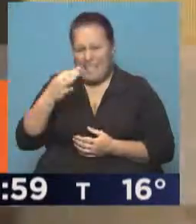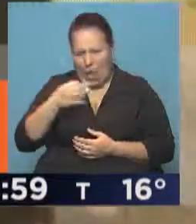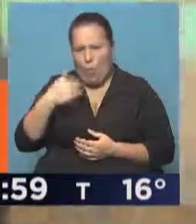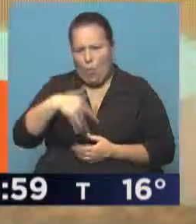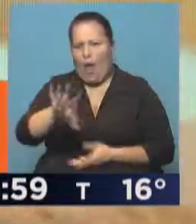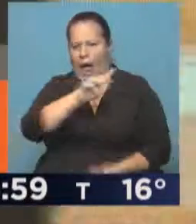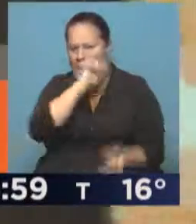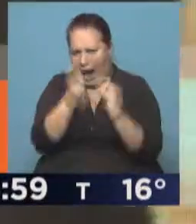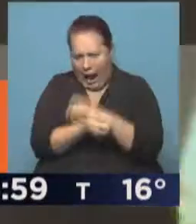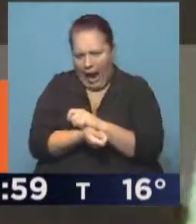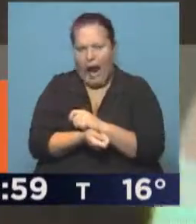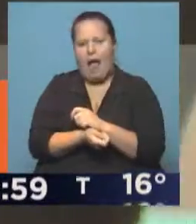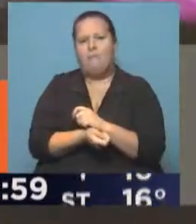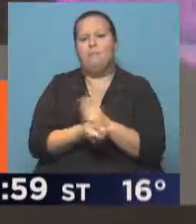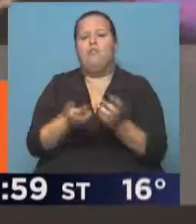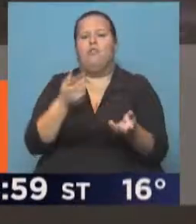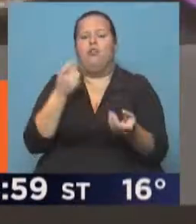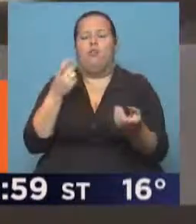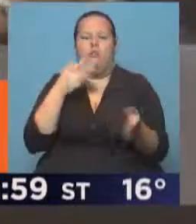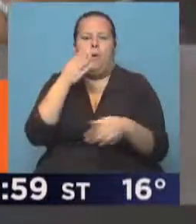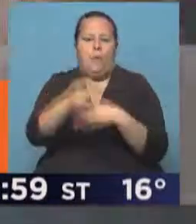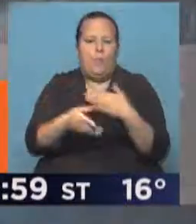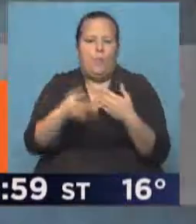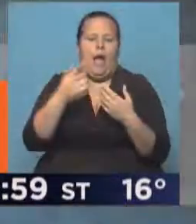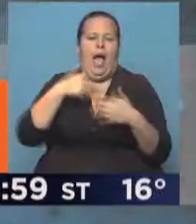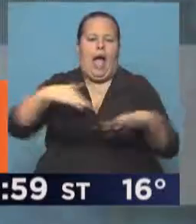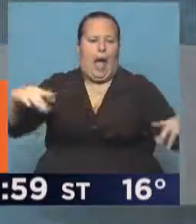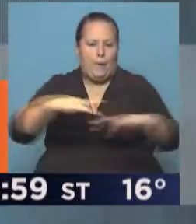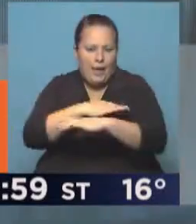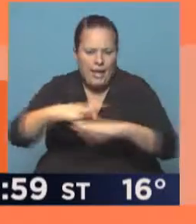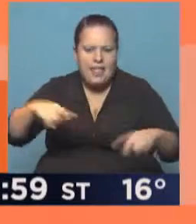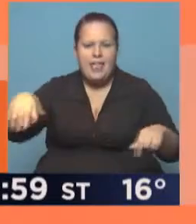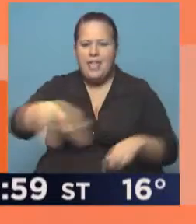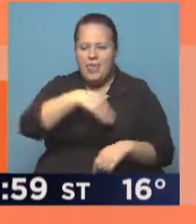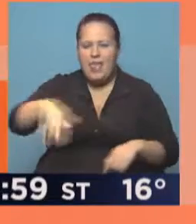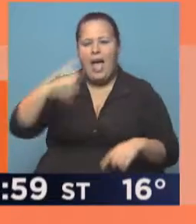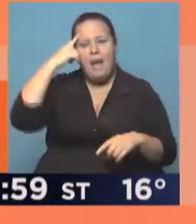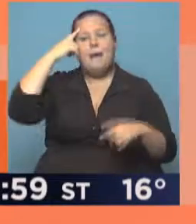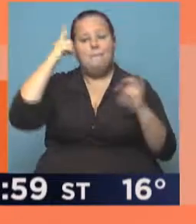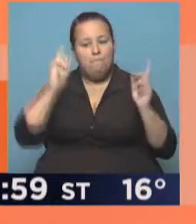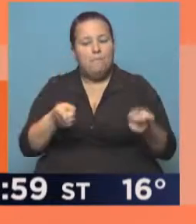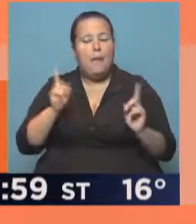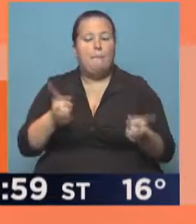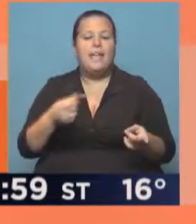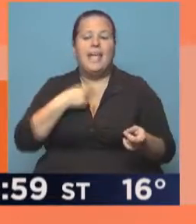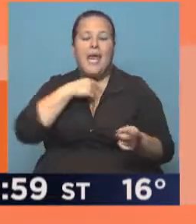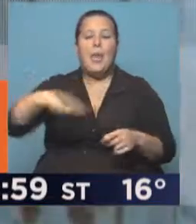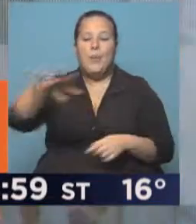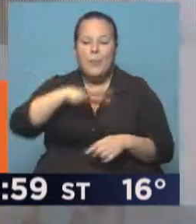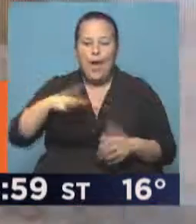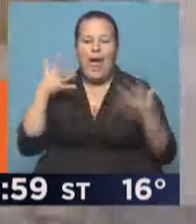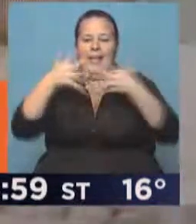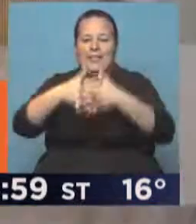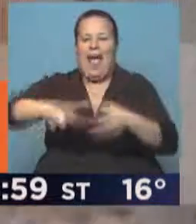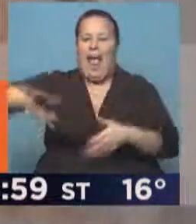a ver cambio ingreso de una venida y la idea es también que el barrio se integre a la